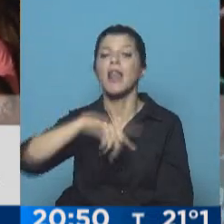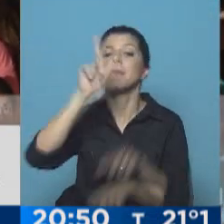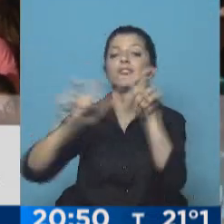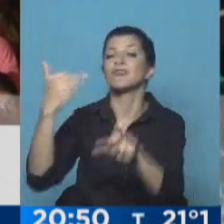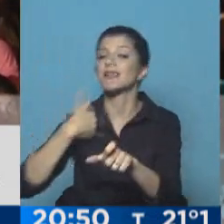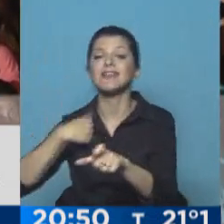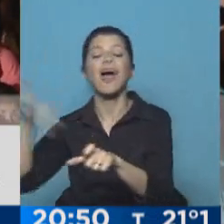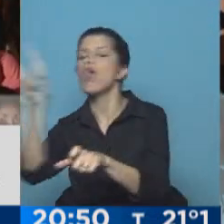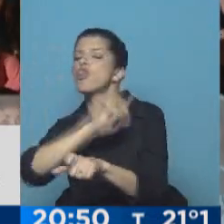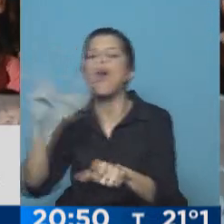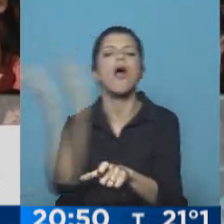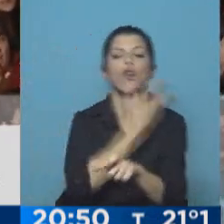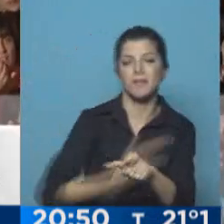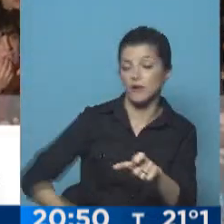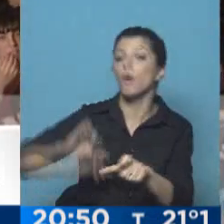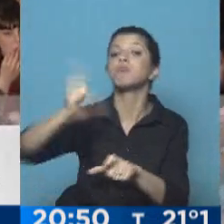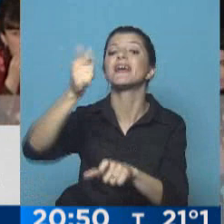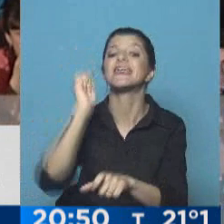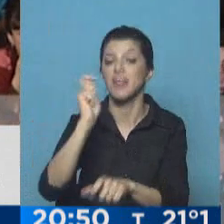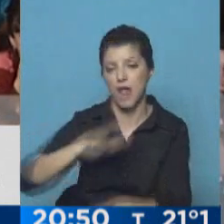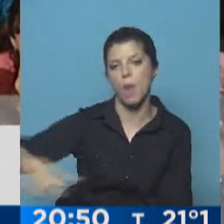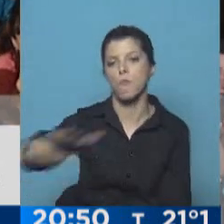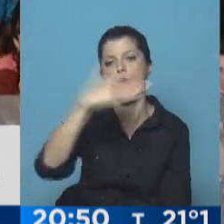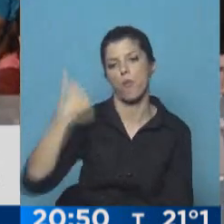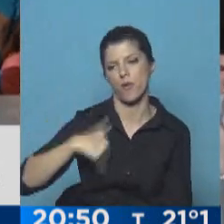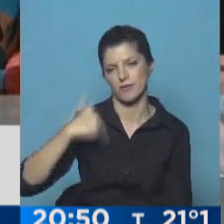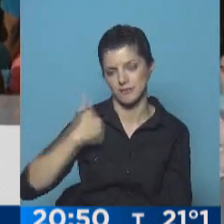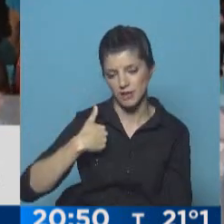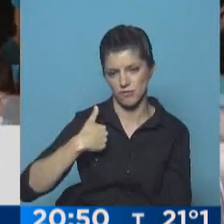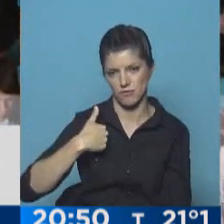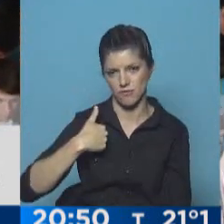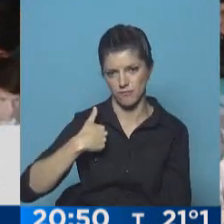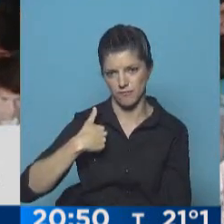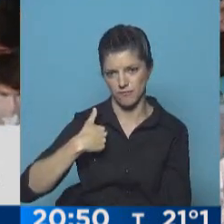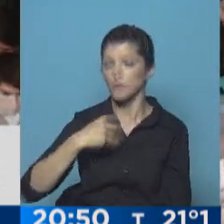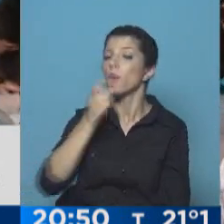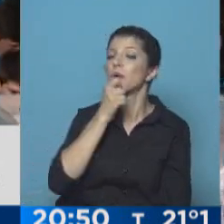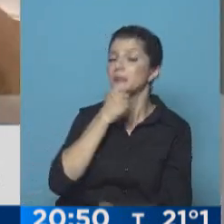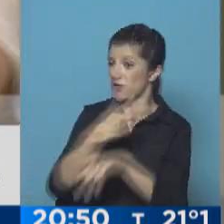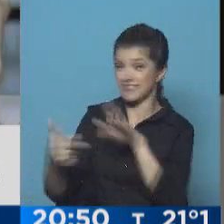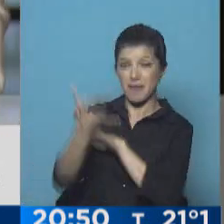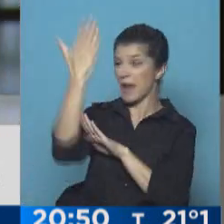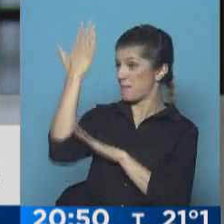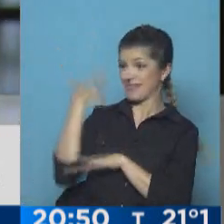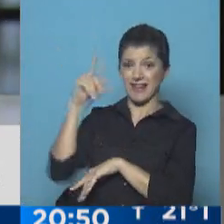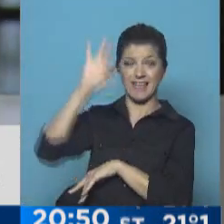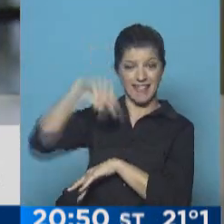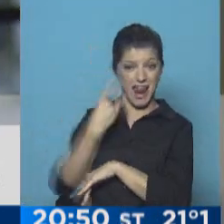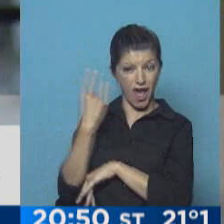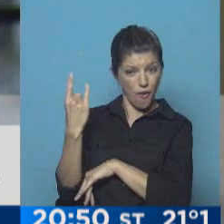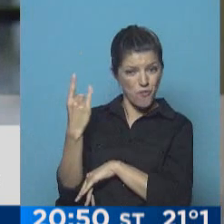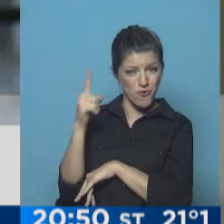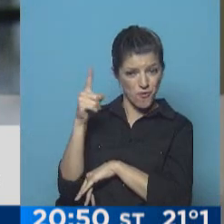el gobierno victorias como la de la semana pasada en Naciones